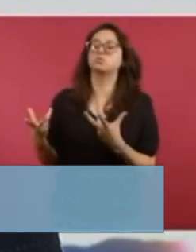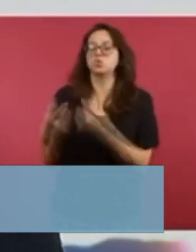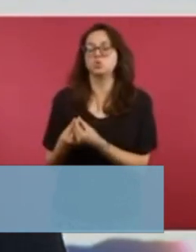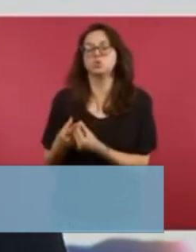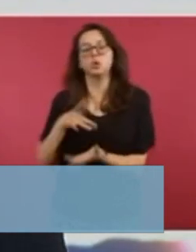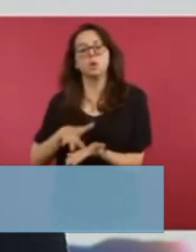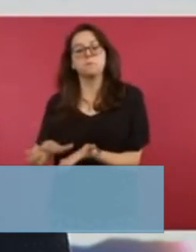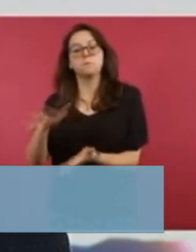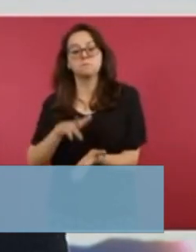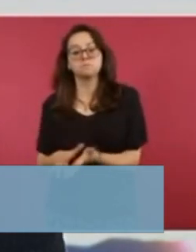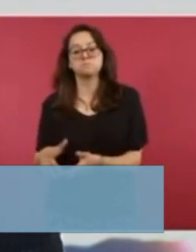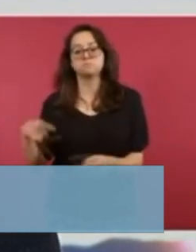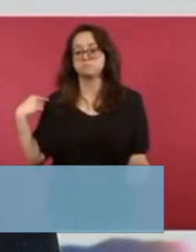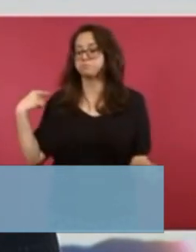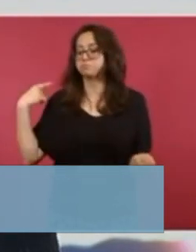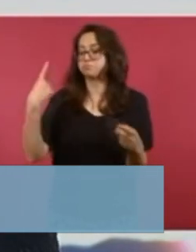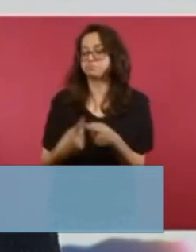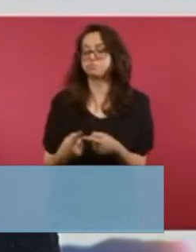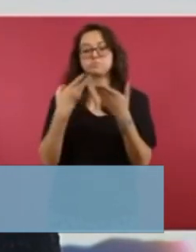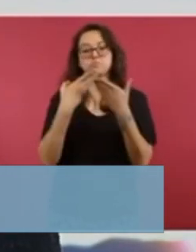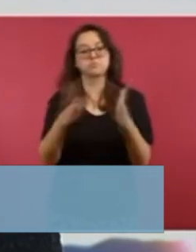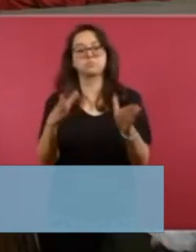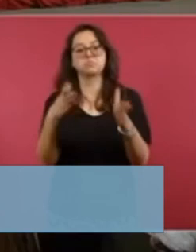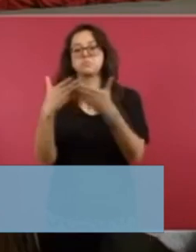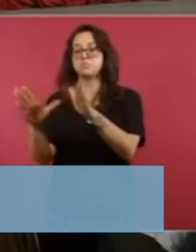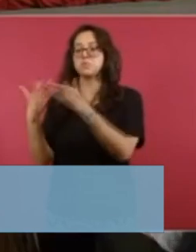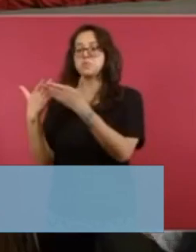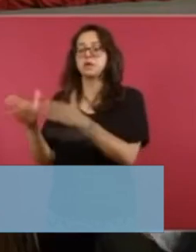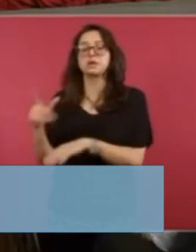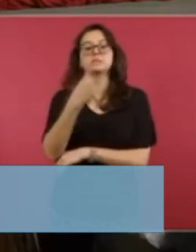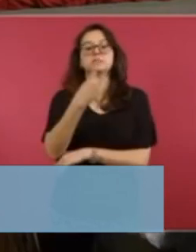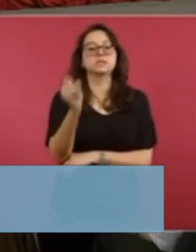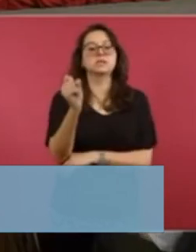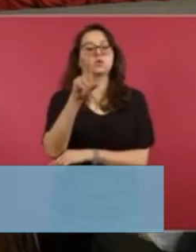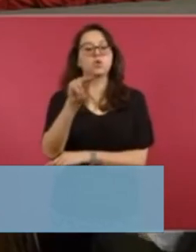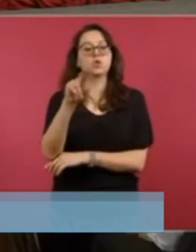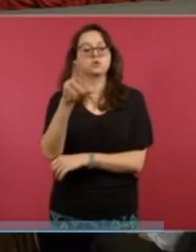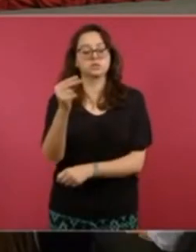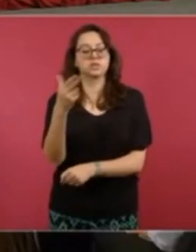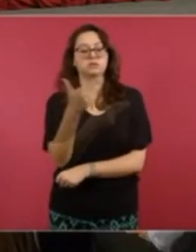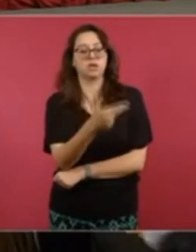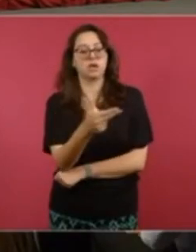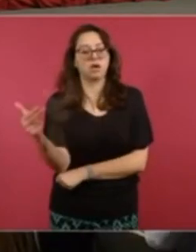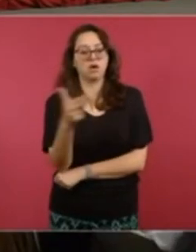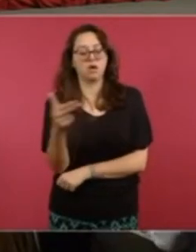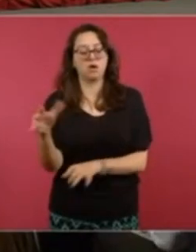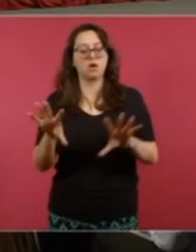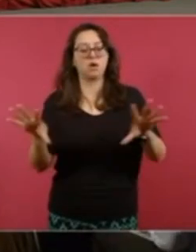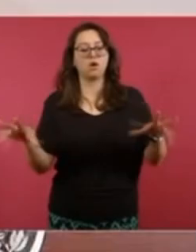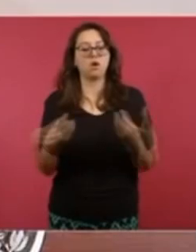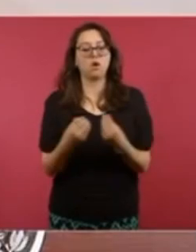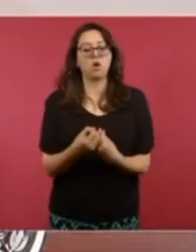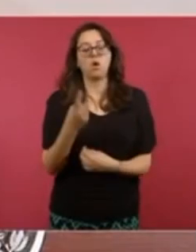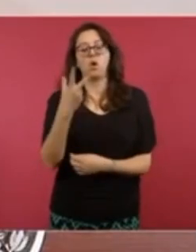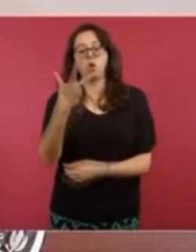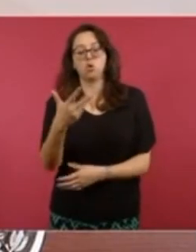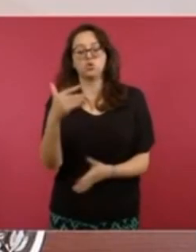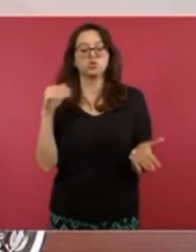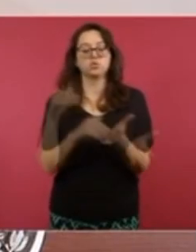momento la reapertura de 180 hoteles que representan 8.326